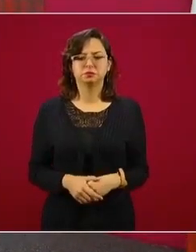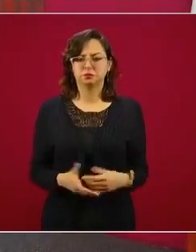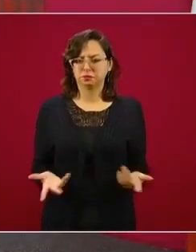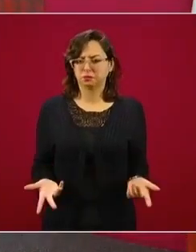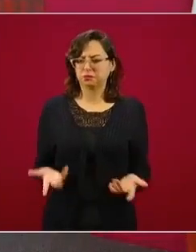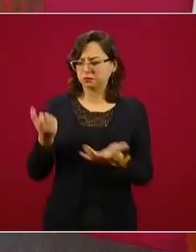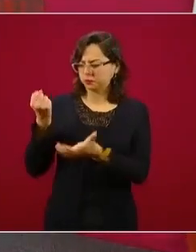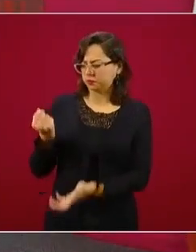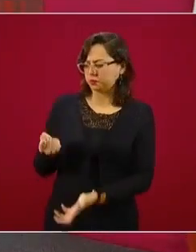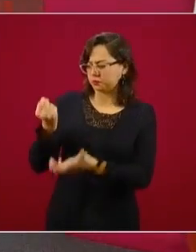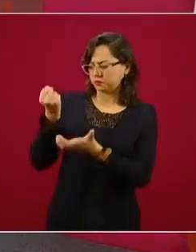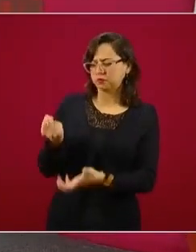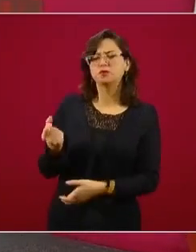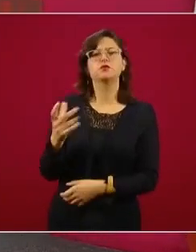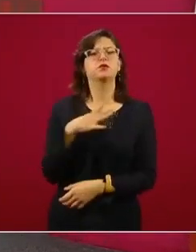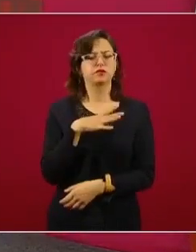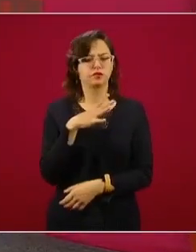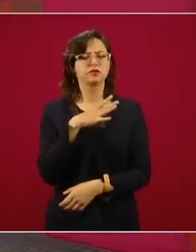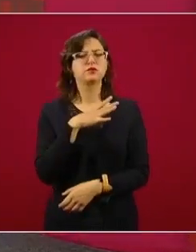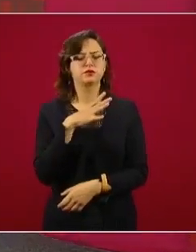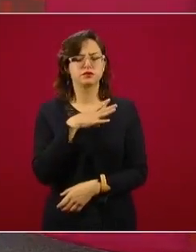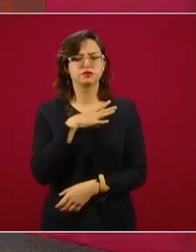fondos